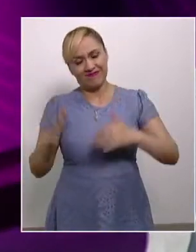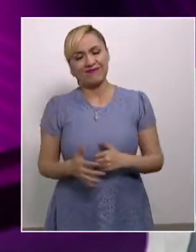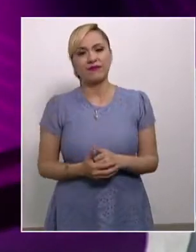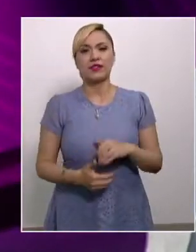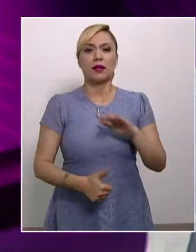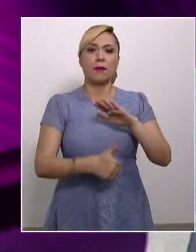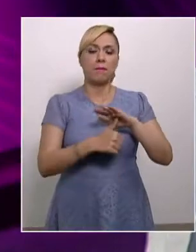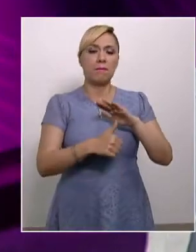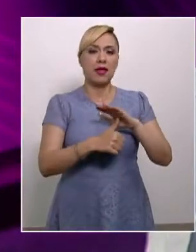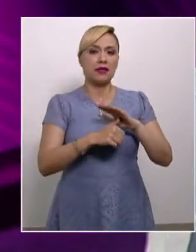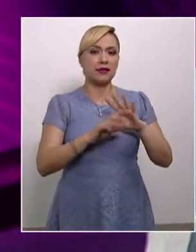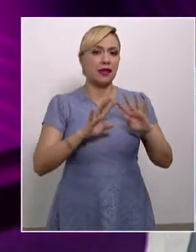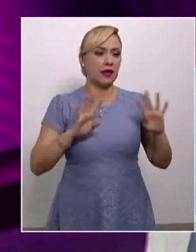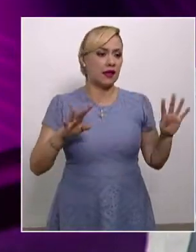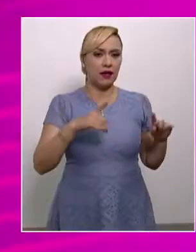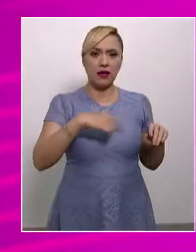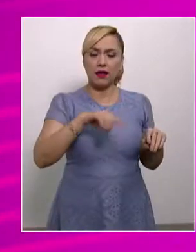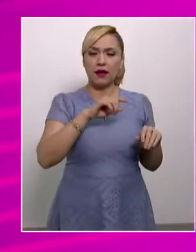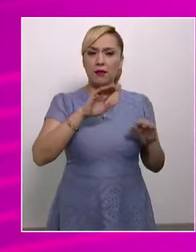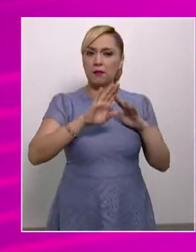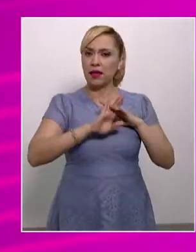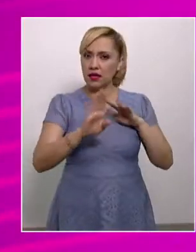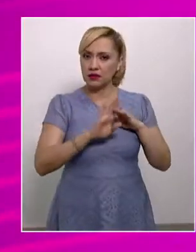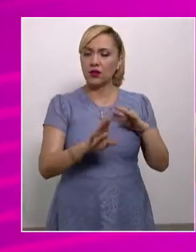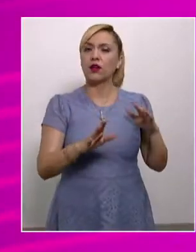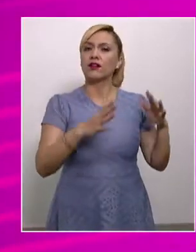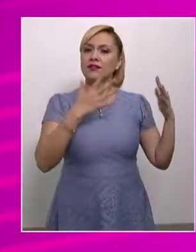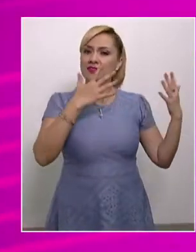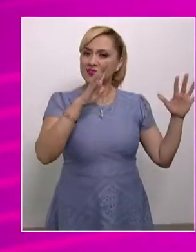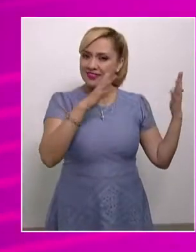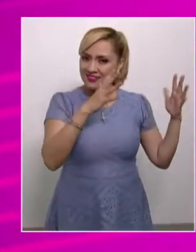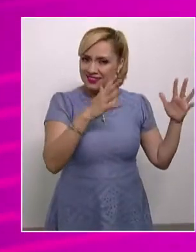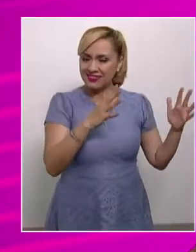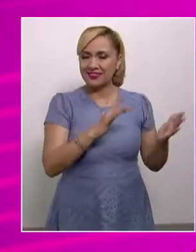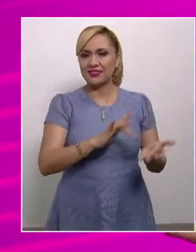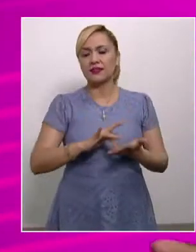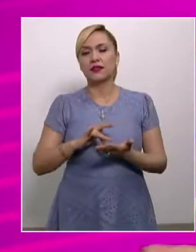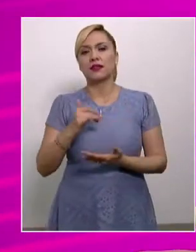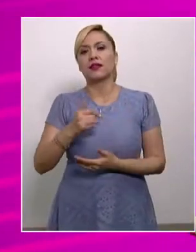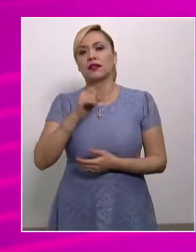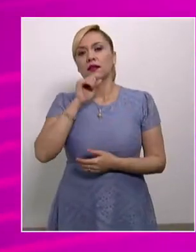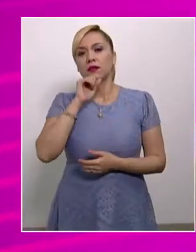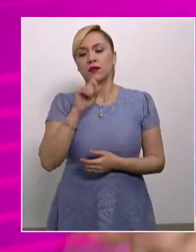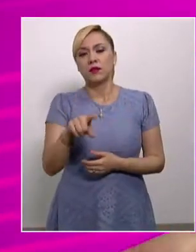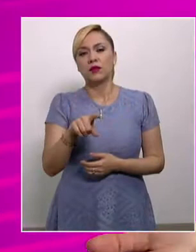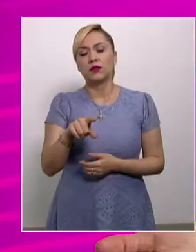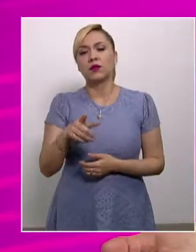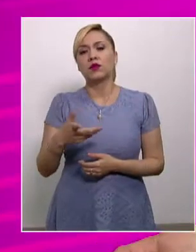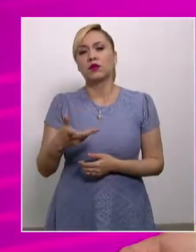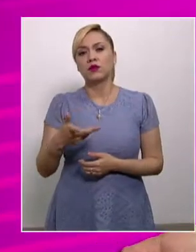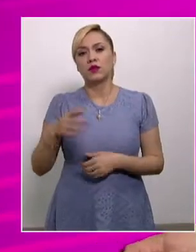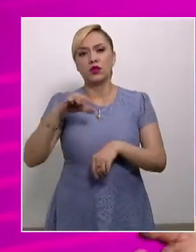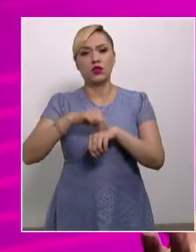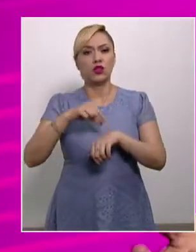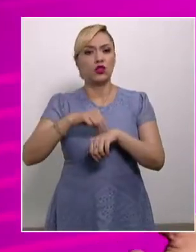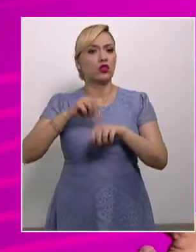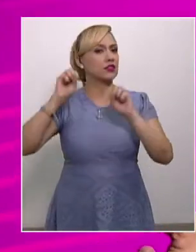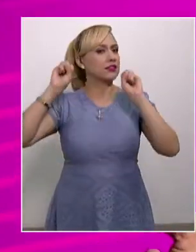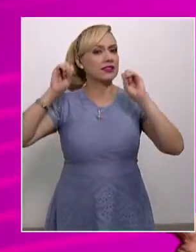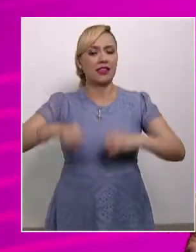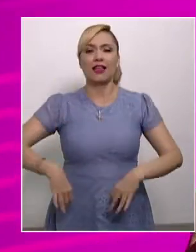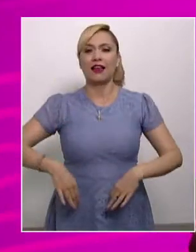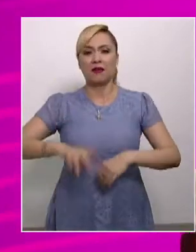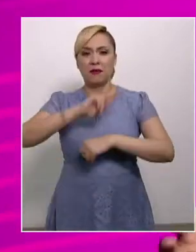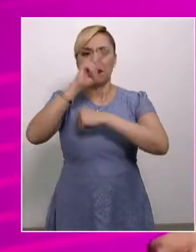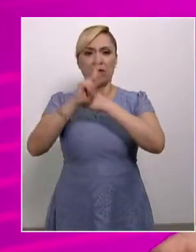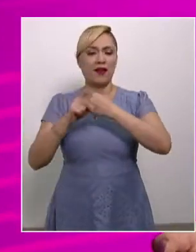de Género y Migración, y también mucho que nos hemos vinculado también en esta parte de redes con Médicos Sin Fronteras para